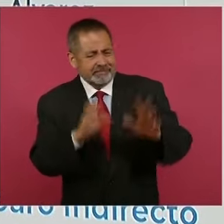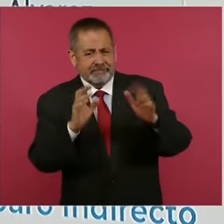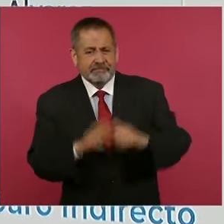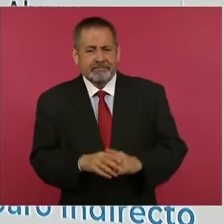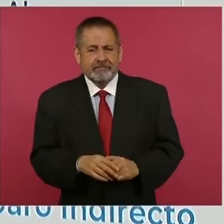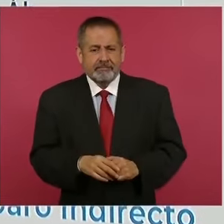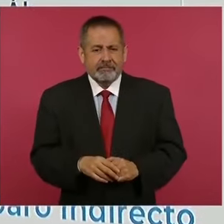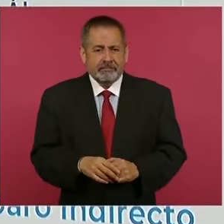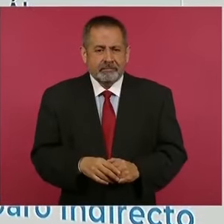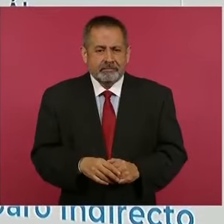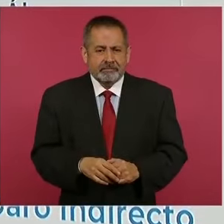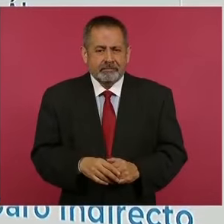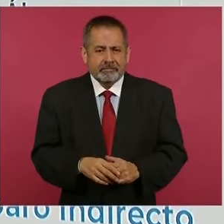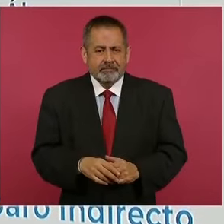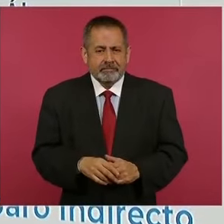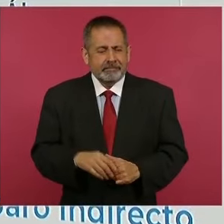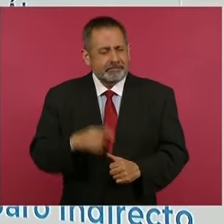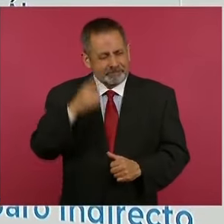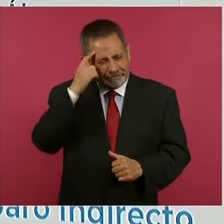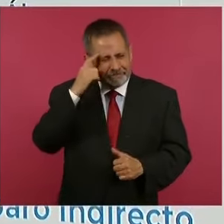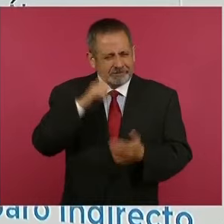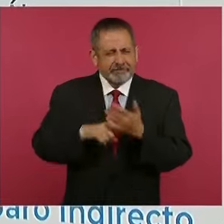Sí, Kafka es costumbrista